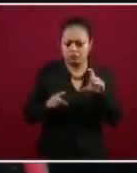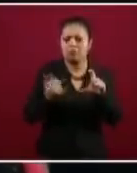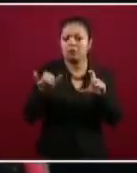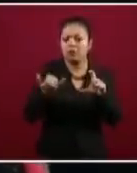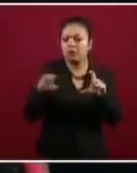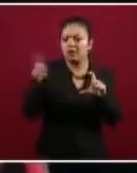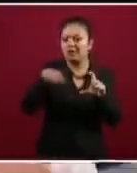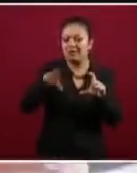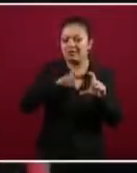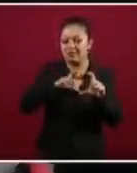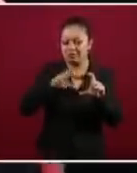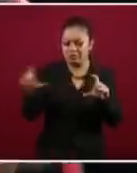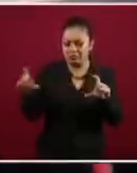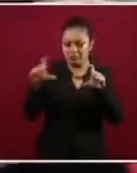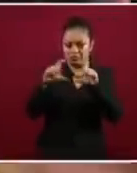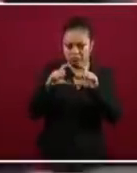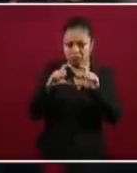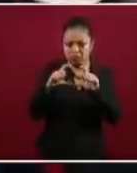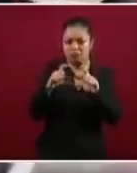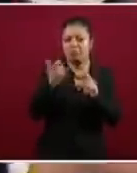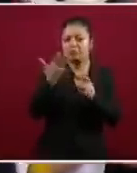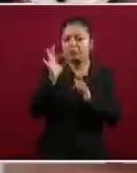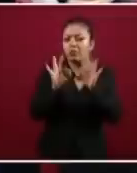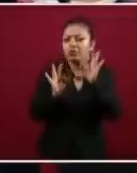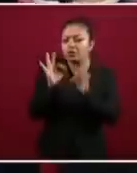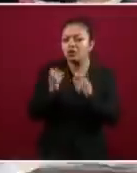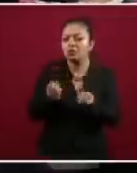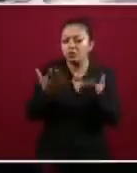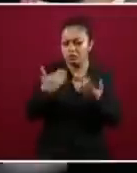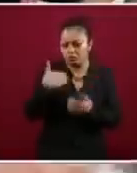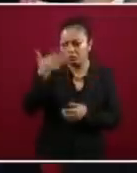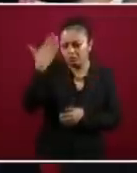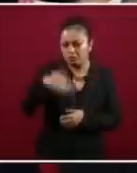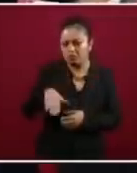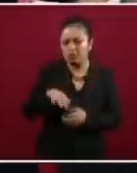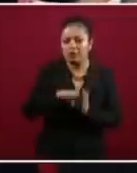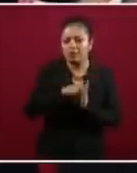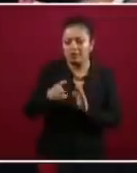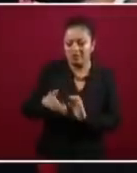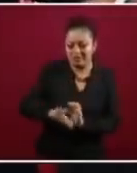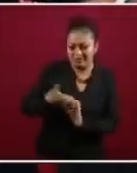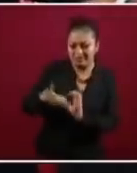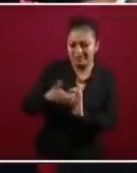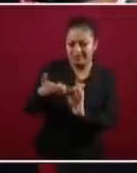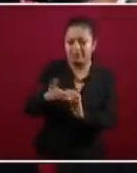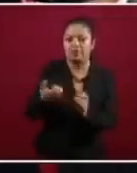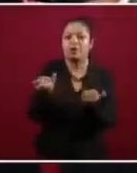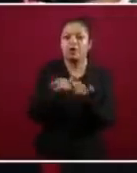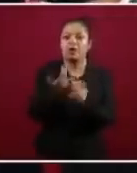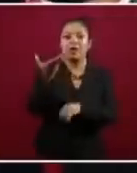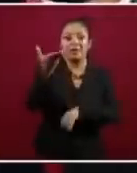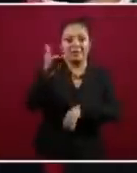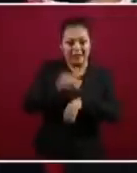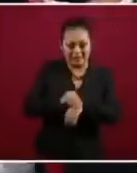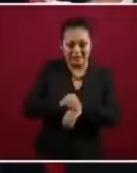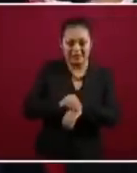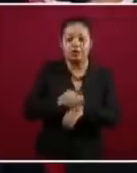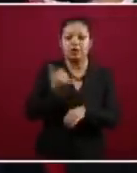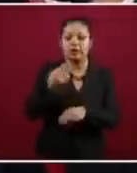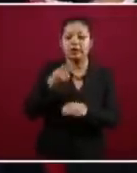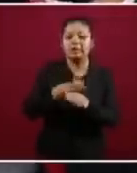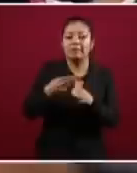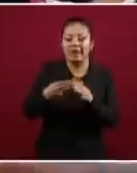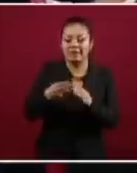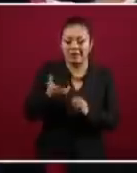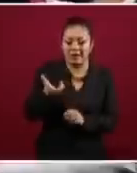iniciativa privada? Entiendo que son tres aspectos, es la vía física, es el derecho de vía y es el material